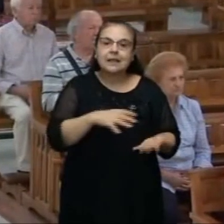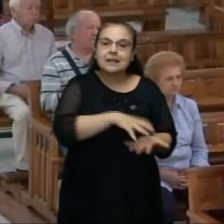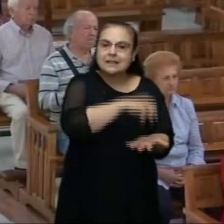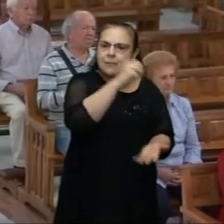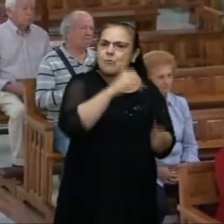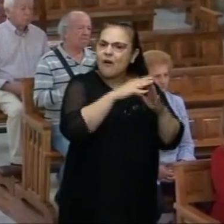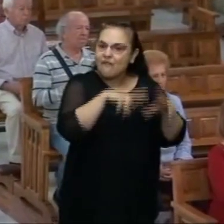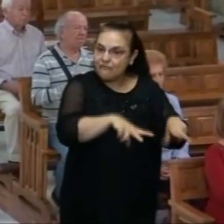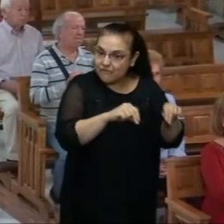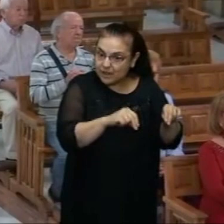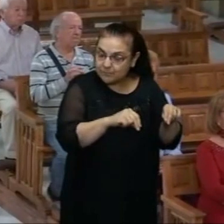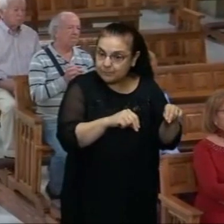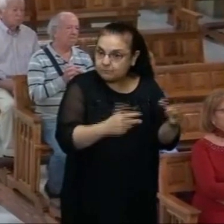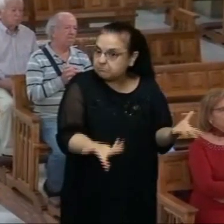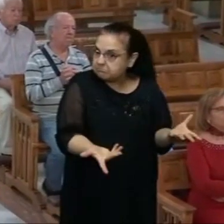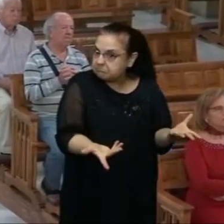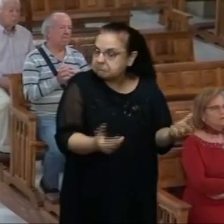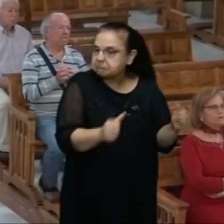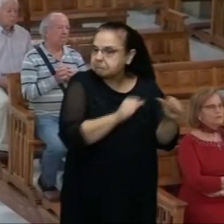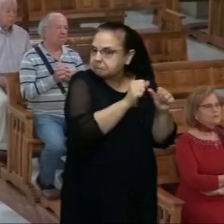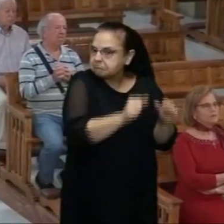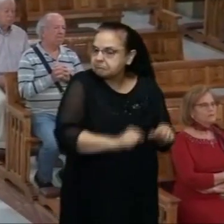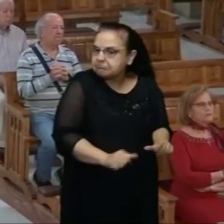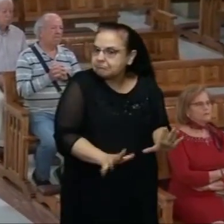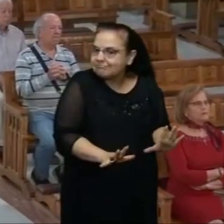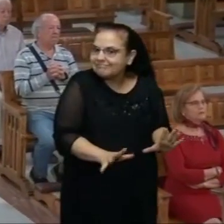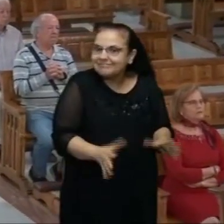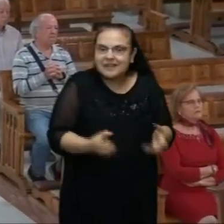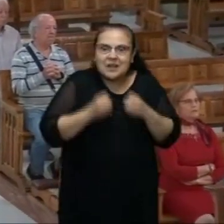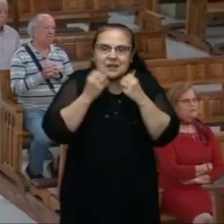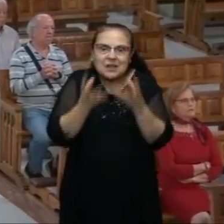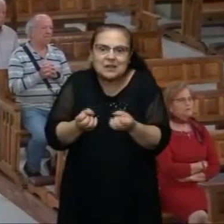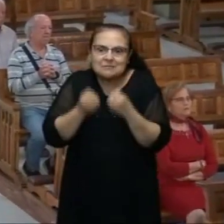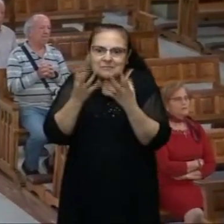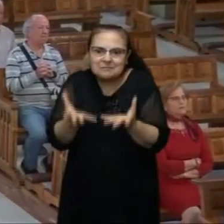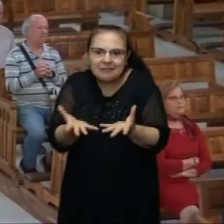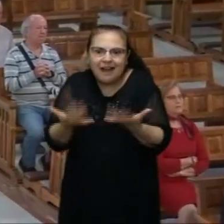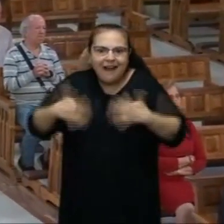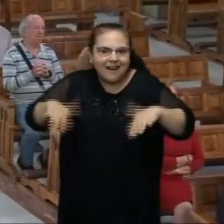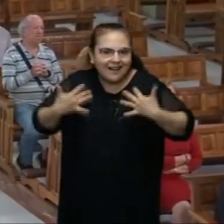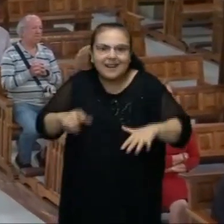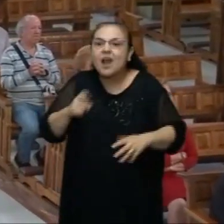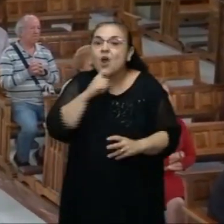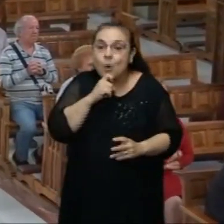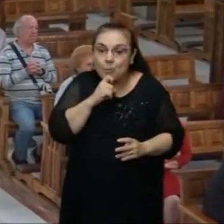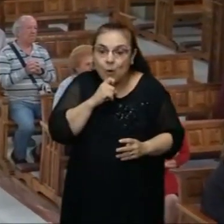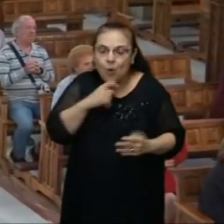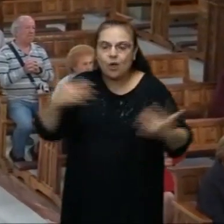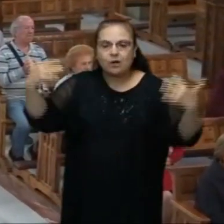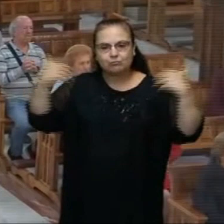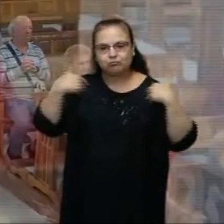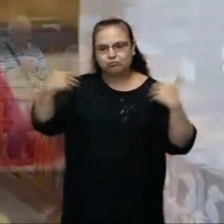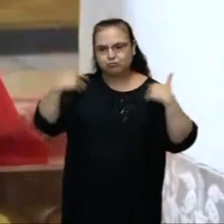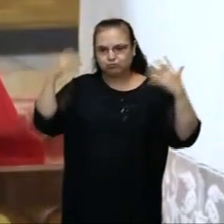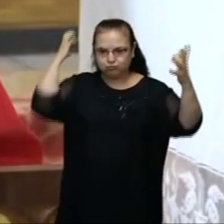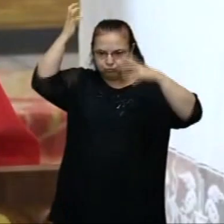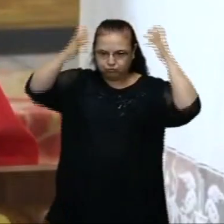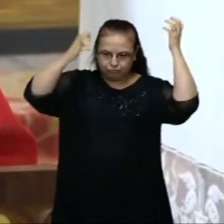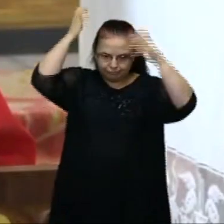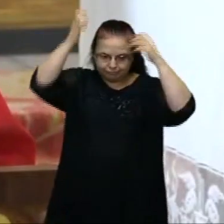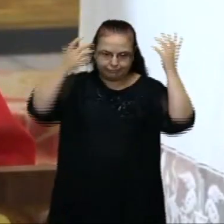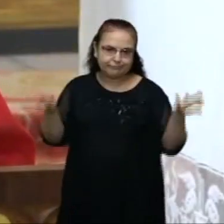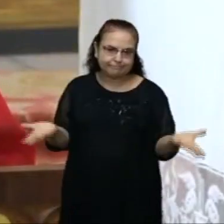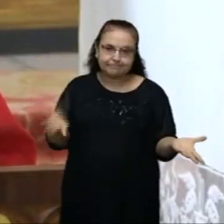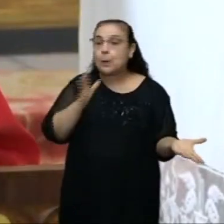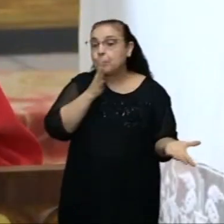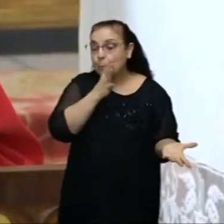bueno, lo como tienen ellos la forma de expresar su alegría es sacrificando animales.